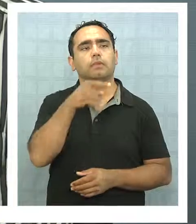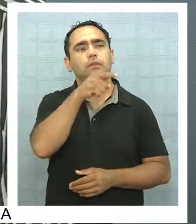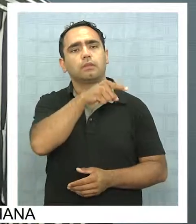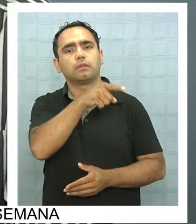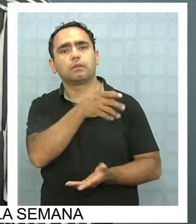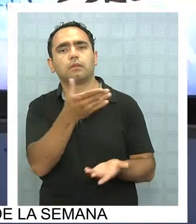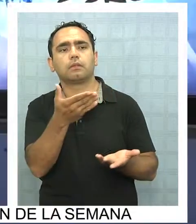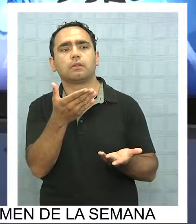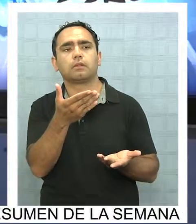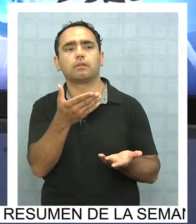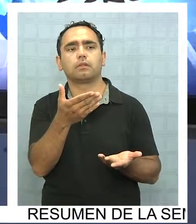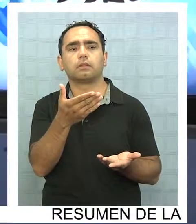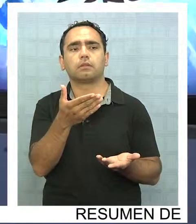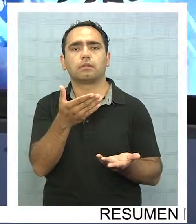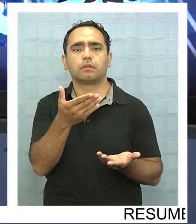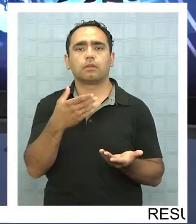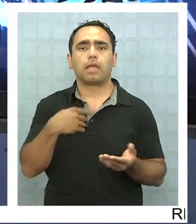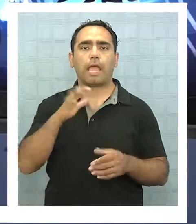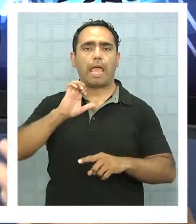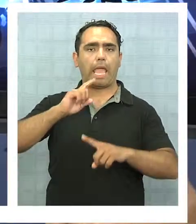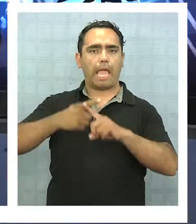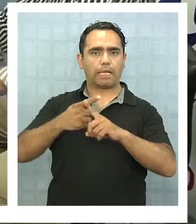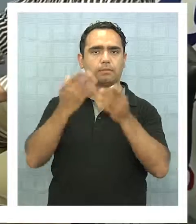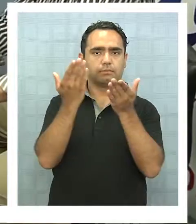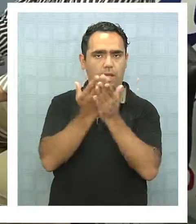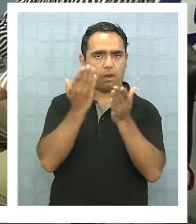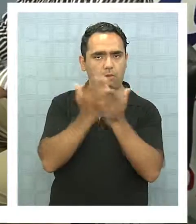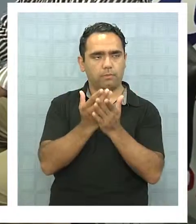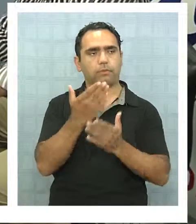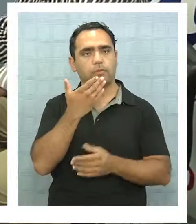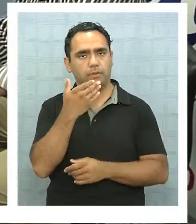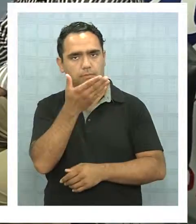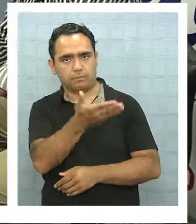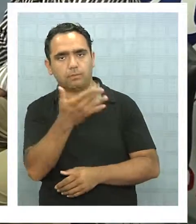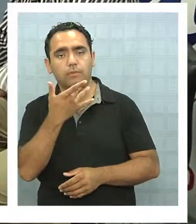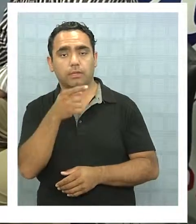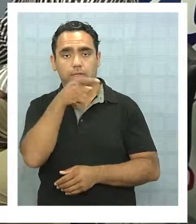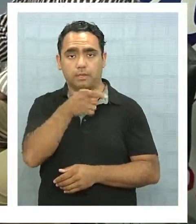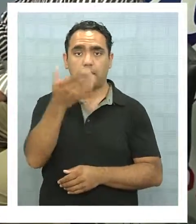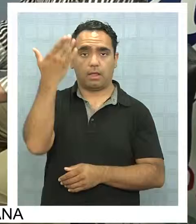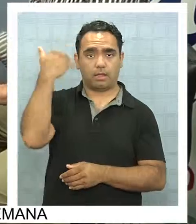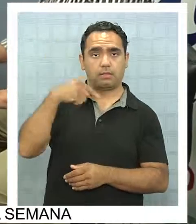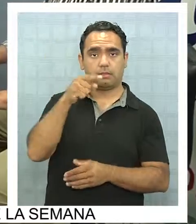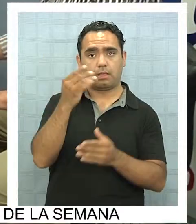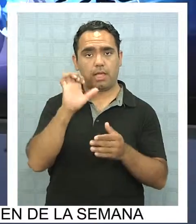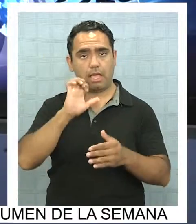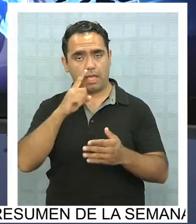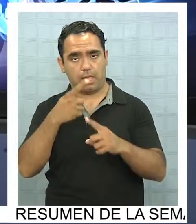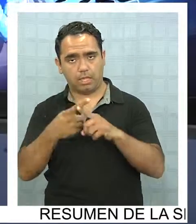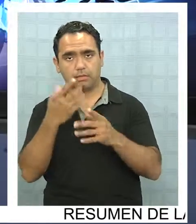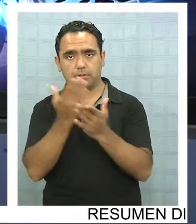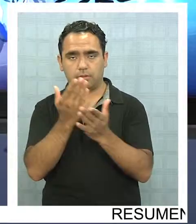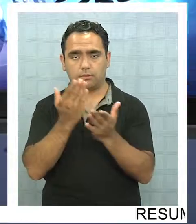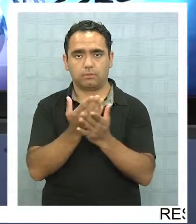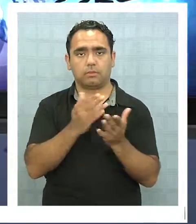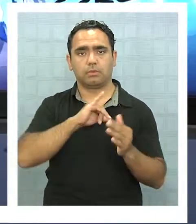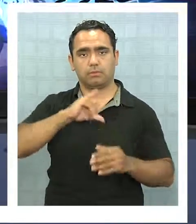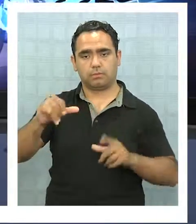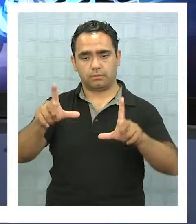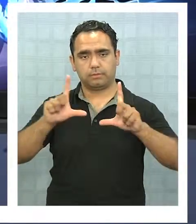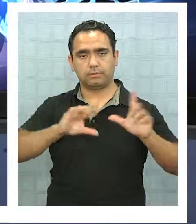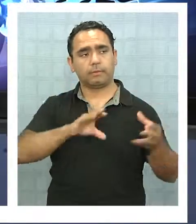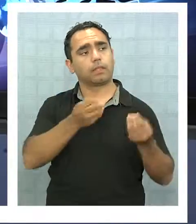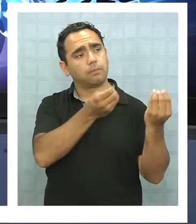es, podríamos decir, exalumno, porque fue precisamente ese ingeniero civil de la Universidad de Chile. Don Manuel, bienvenido a